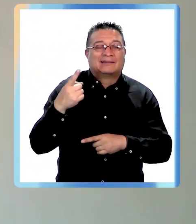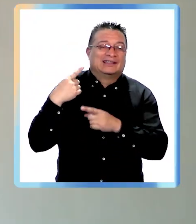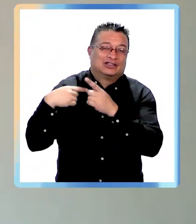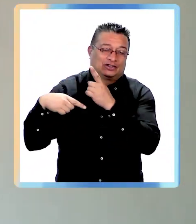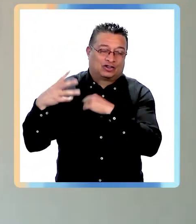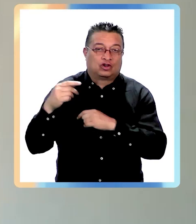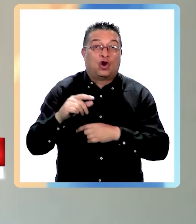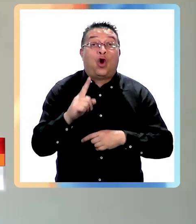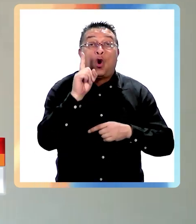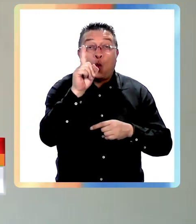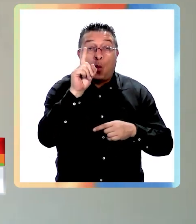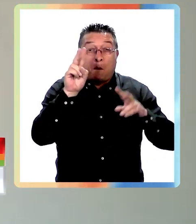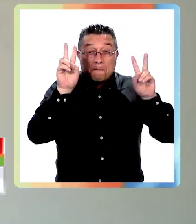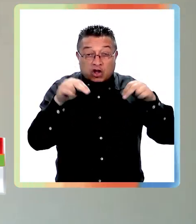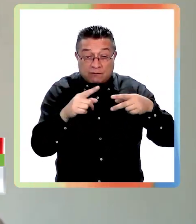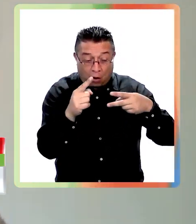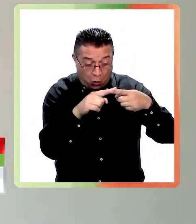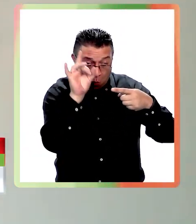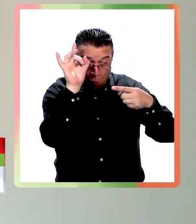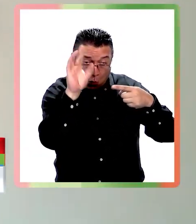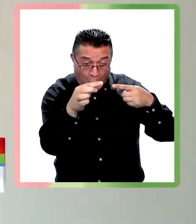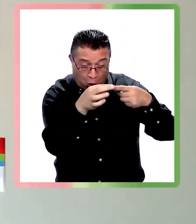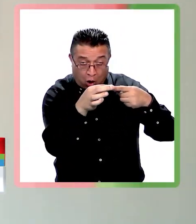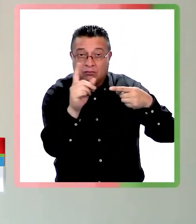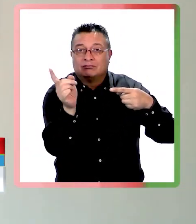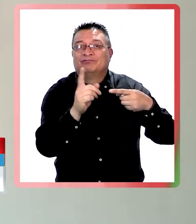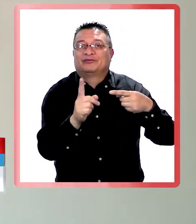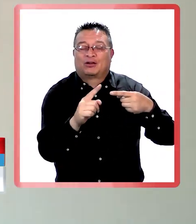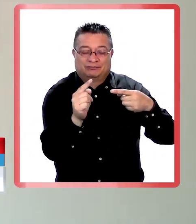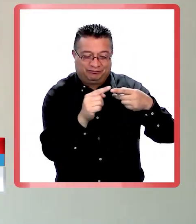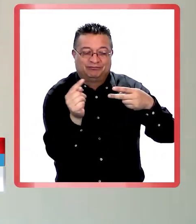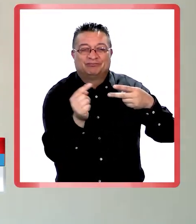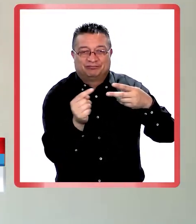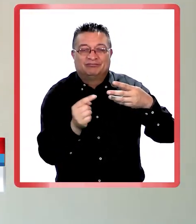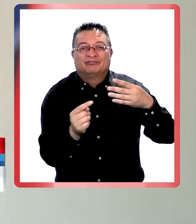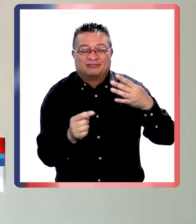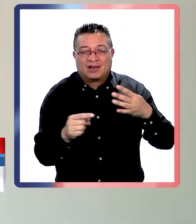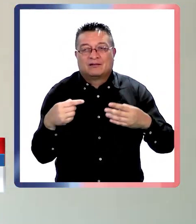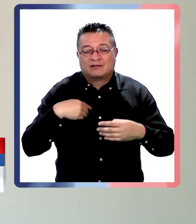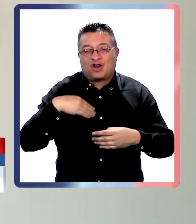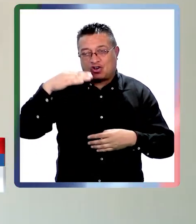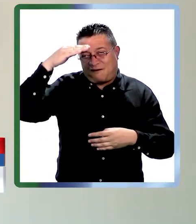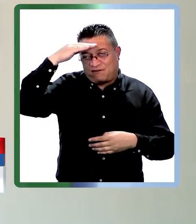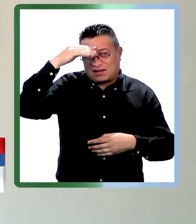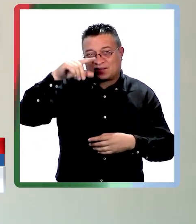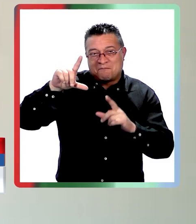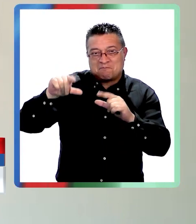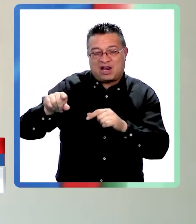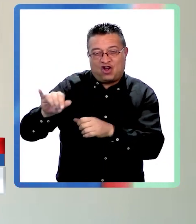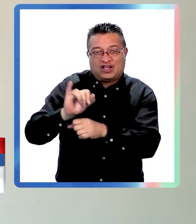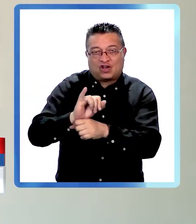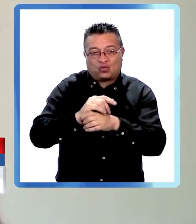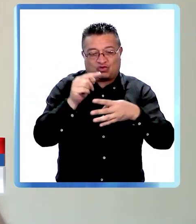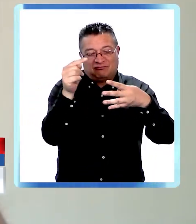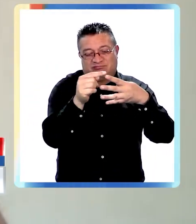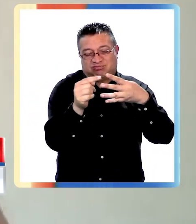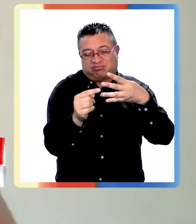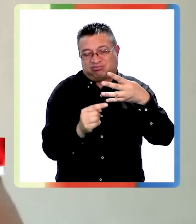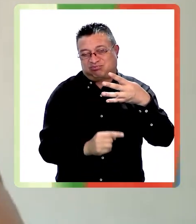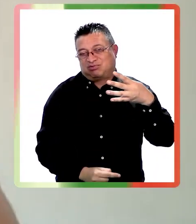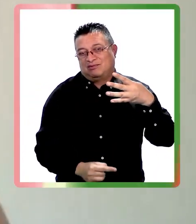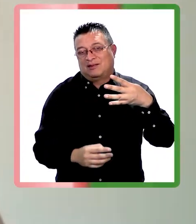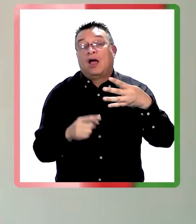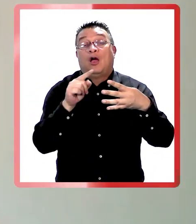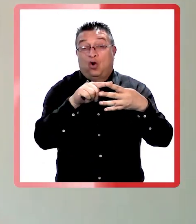es multicausal. No hay una sola causa que tenga que ver con la pérdida de confianza en las instituciones. Un